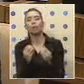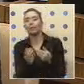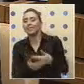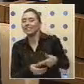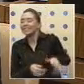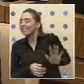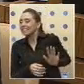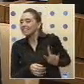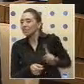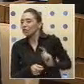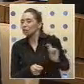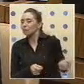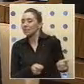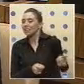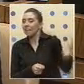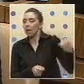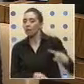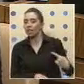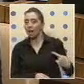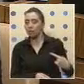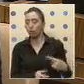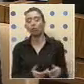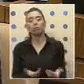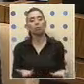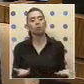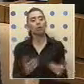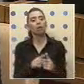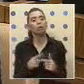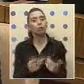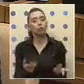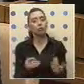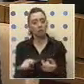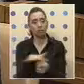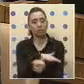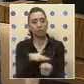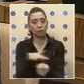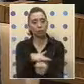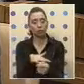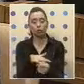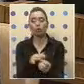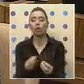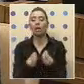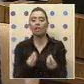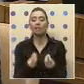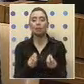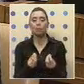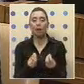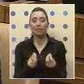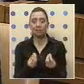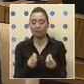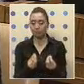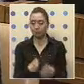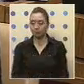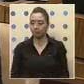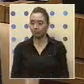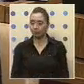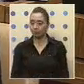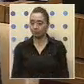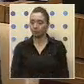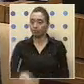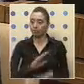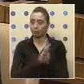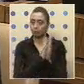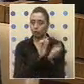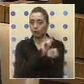esa obligación. Entonces, estamos en esa situación. ¿Y qué nos ha pasado en el intertanto? Como toda